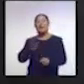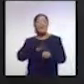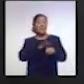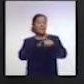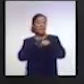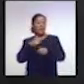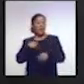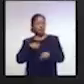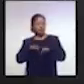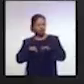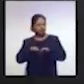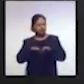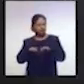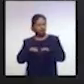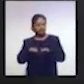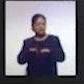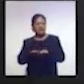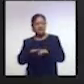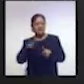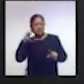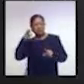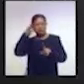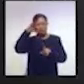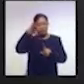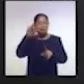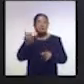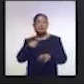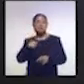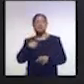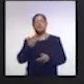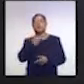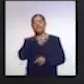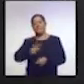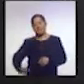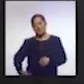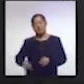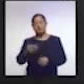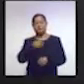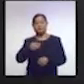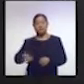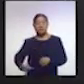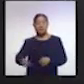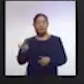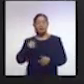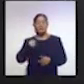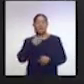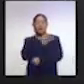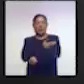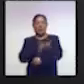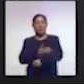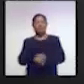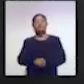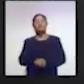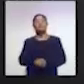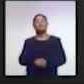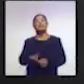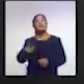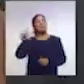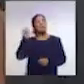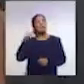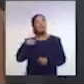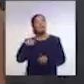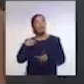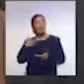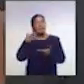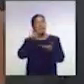trabajar por mis compañeros presidentes municipales, de tocar puertas. Y ya tuve mi primera prueba el pasado lunes, en donde estuvimos en la Cámara